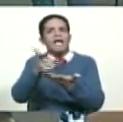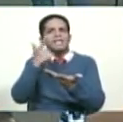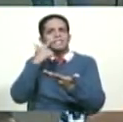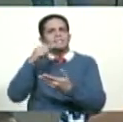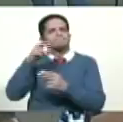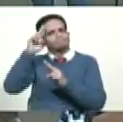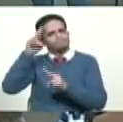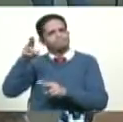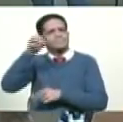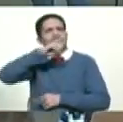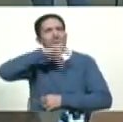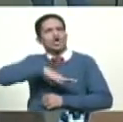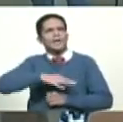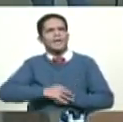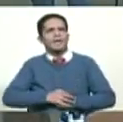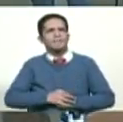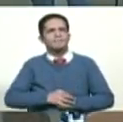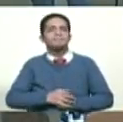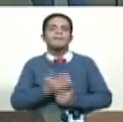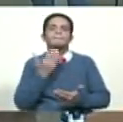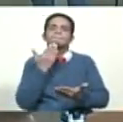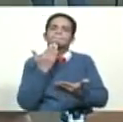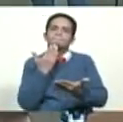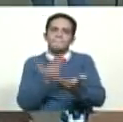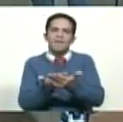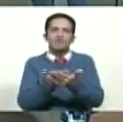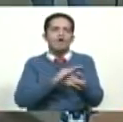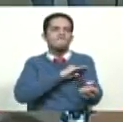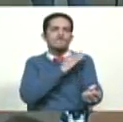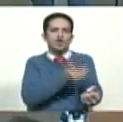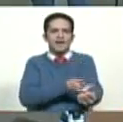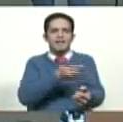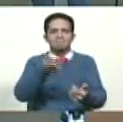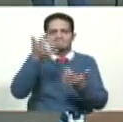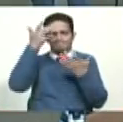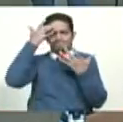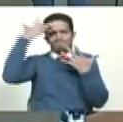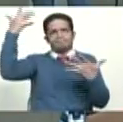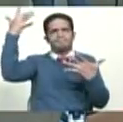grande. Pido toda la fortaleza, la sabiduría,